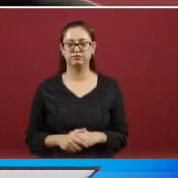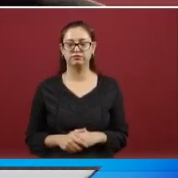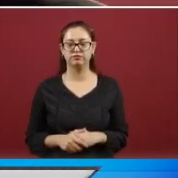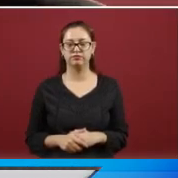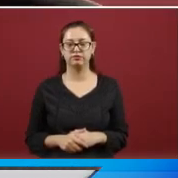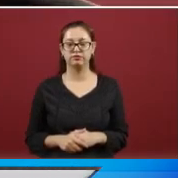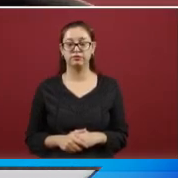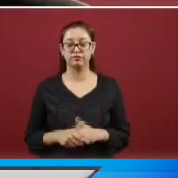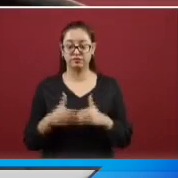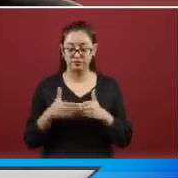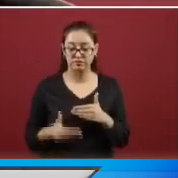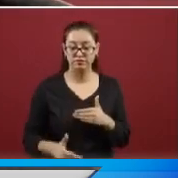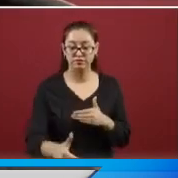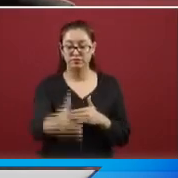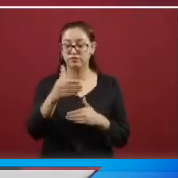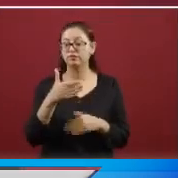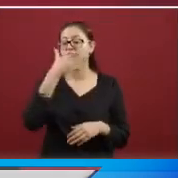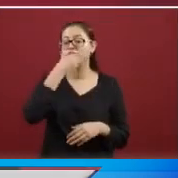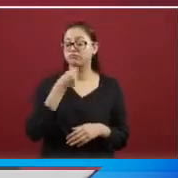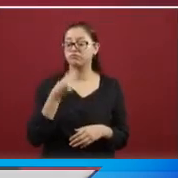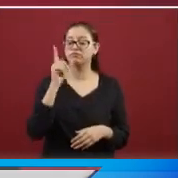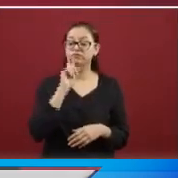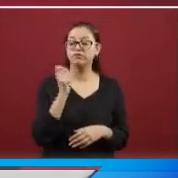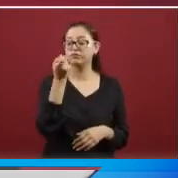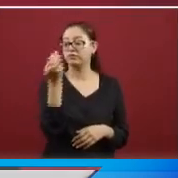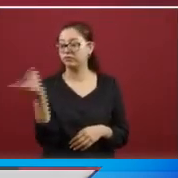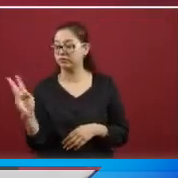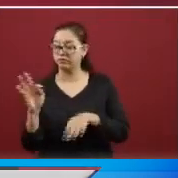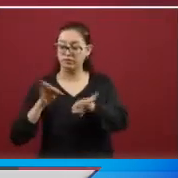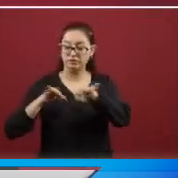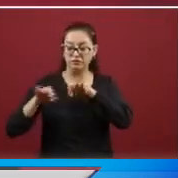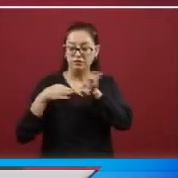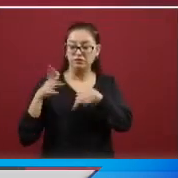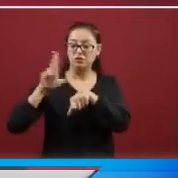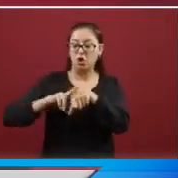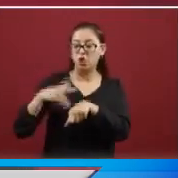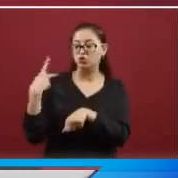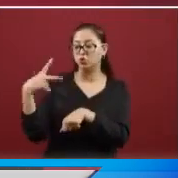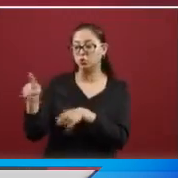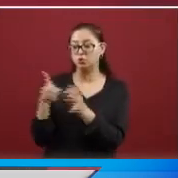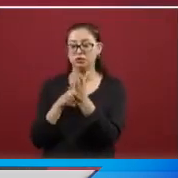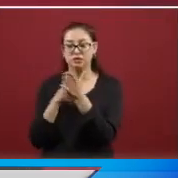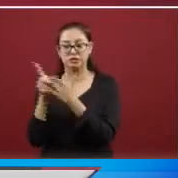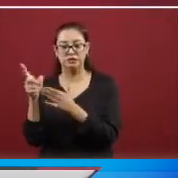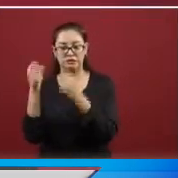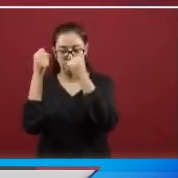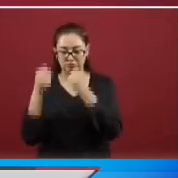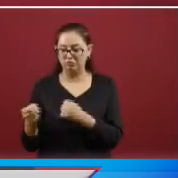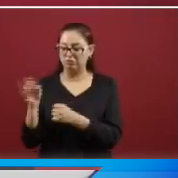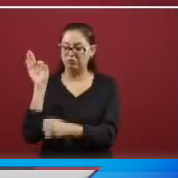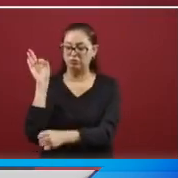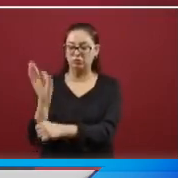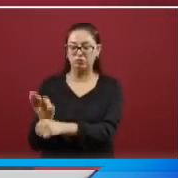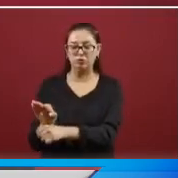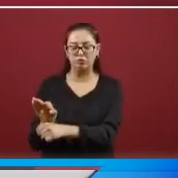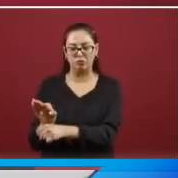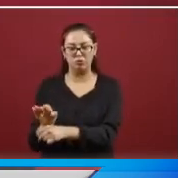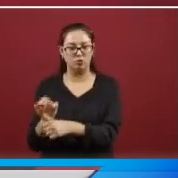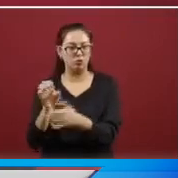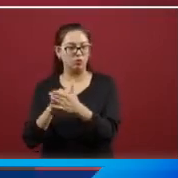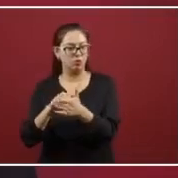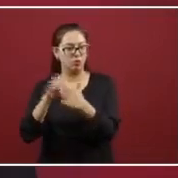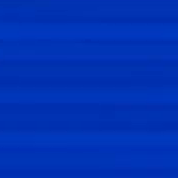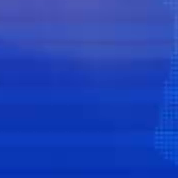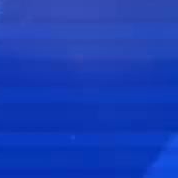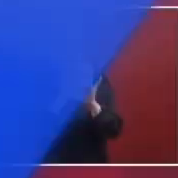para la firma del tratado entre México, Estados Unidos y Canadá. Ahora corresponde a estos dos gobiernos concluir con la aprobación del Tratado de Libre